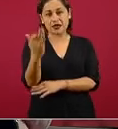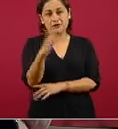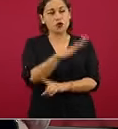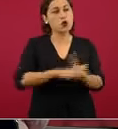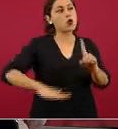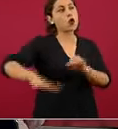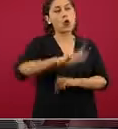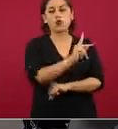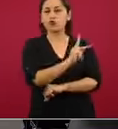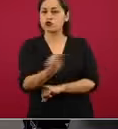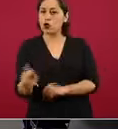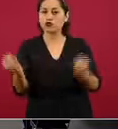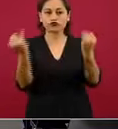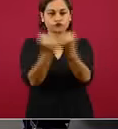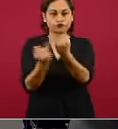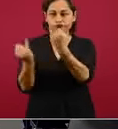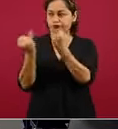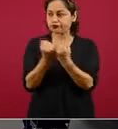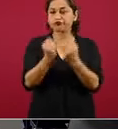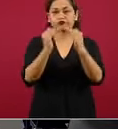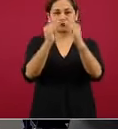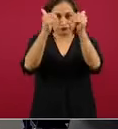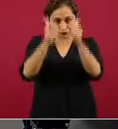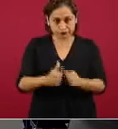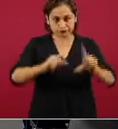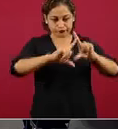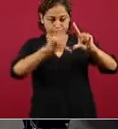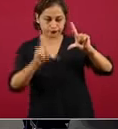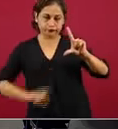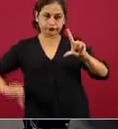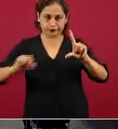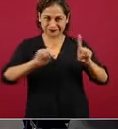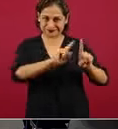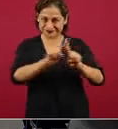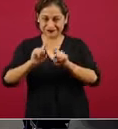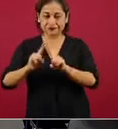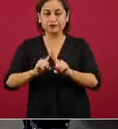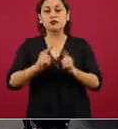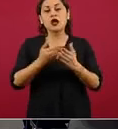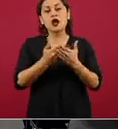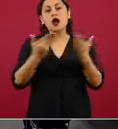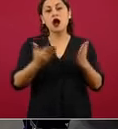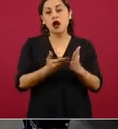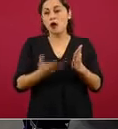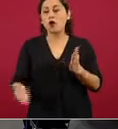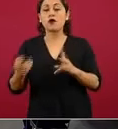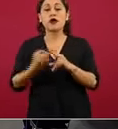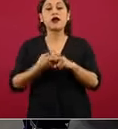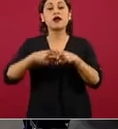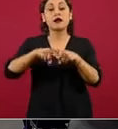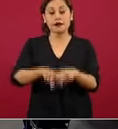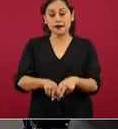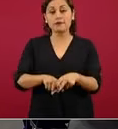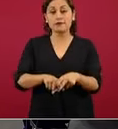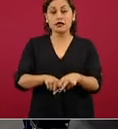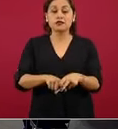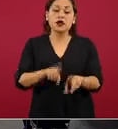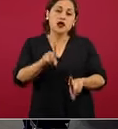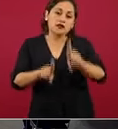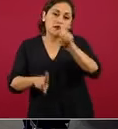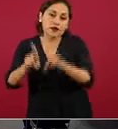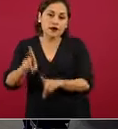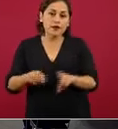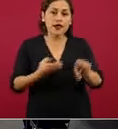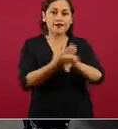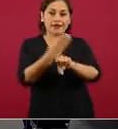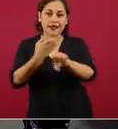a nivel nacional, pasamos a una estrategia de nivel por entidad federativa y con